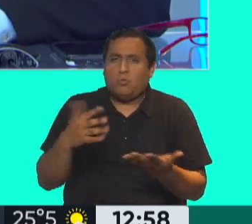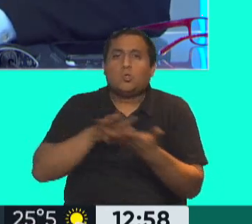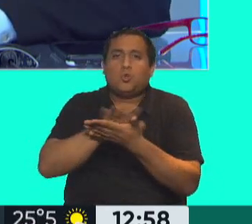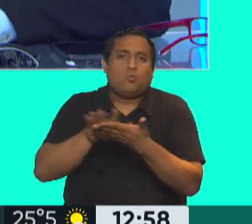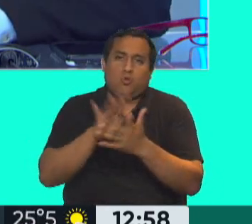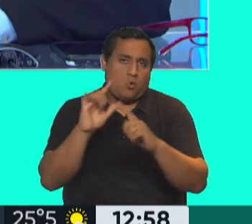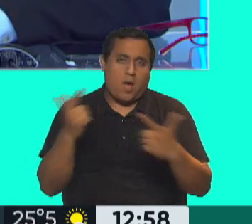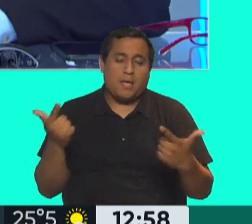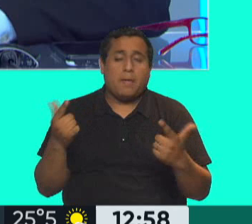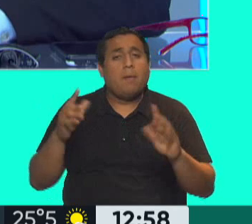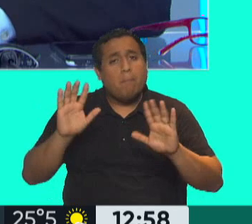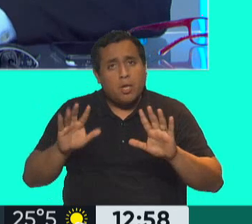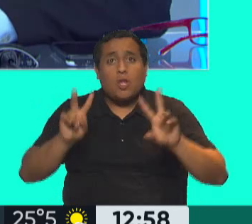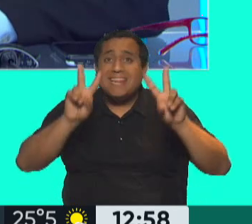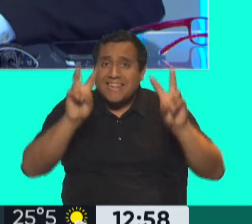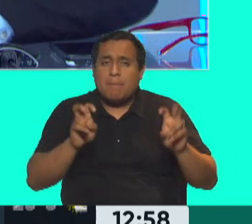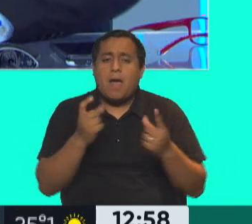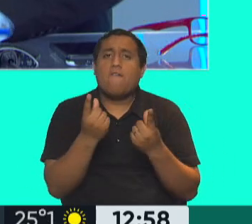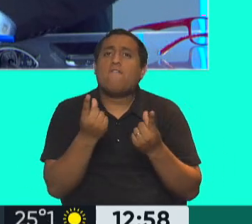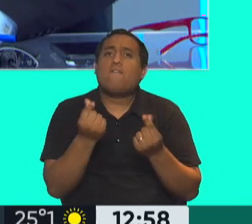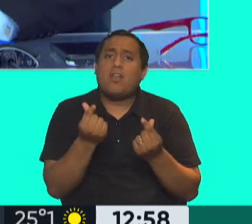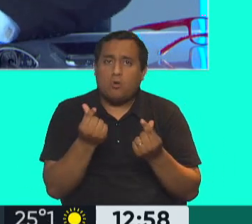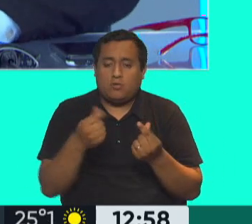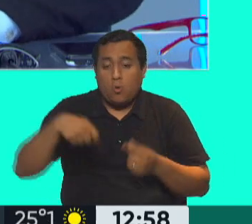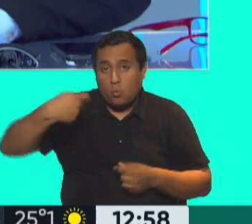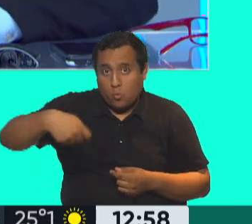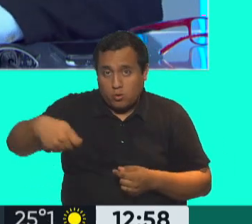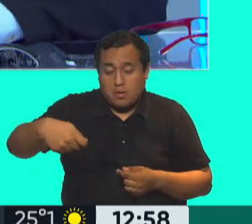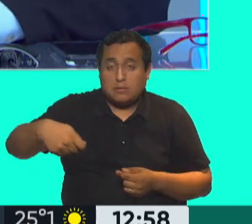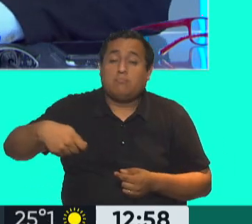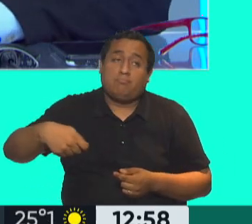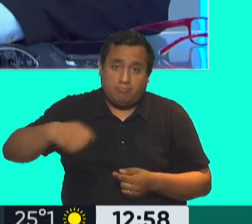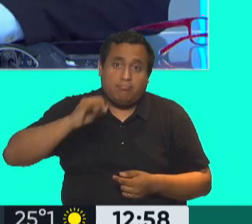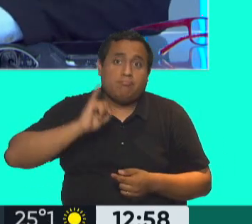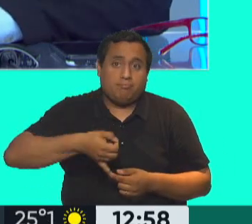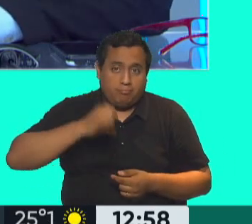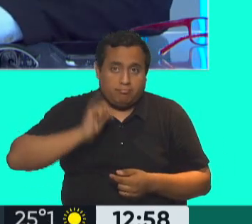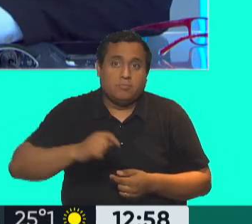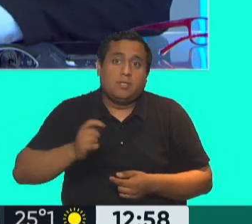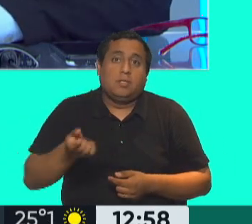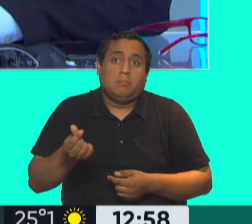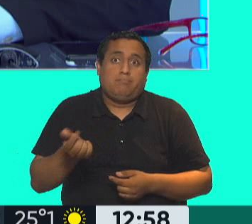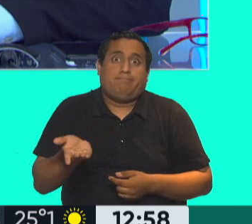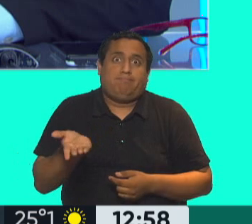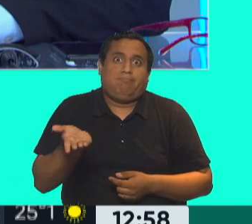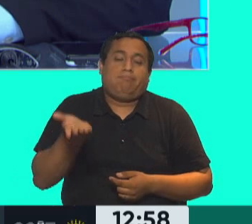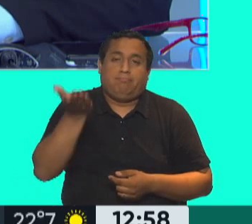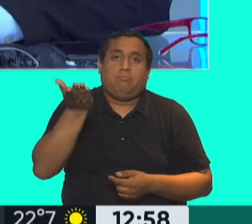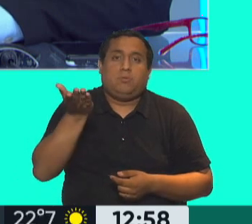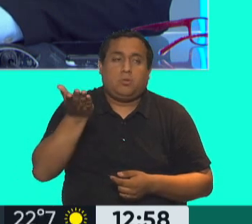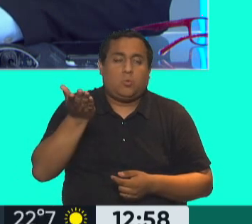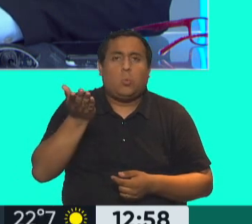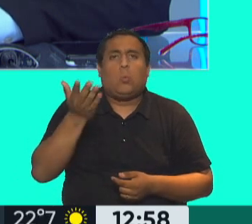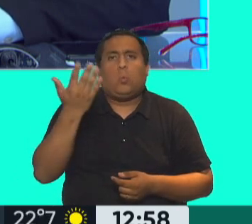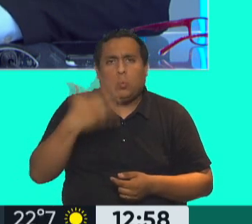todo. Ahora, con el tema de los valores y la cuota, evidentemente está tocando una fibra muy